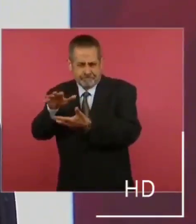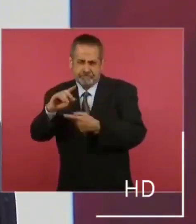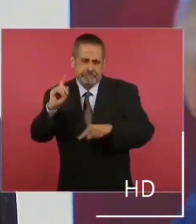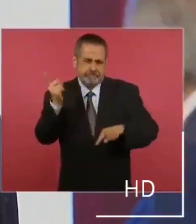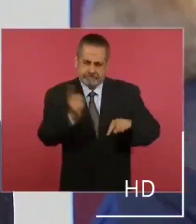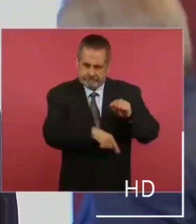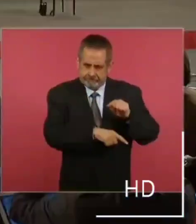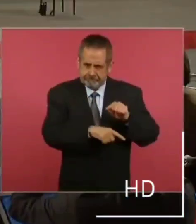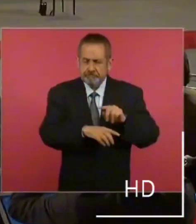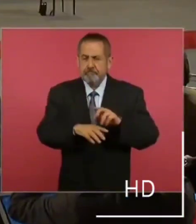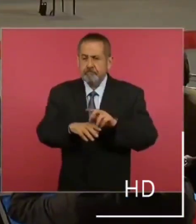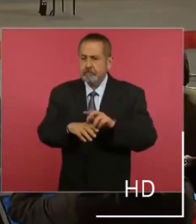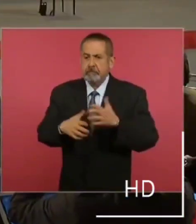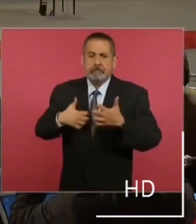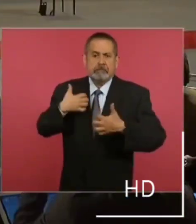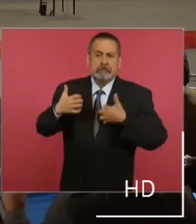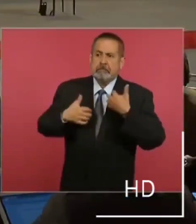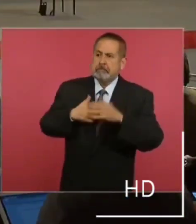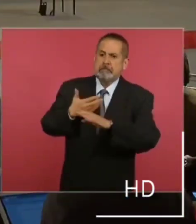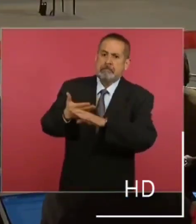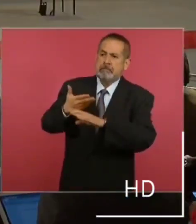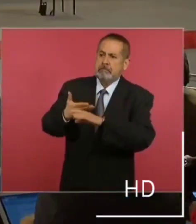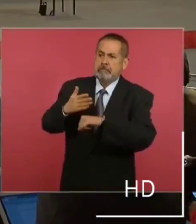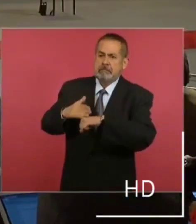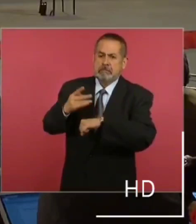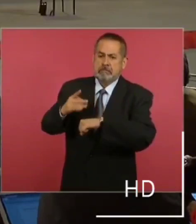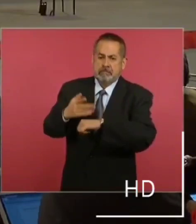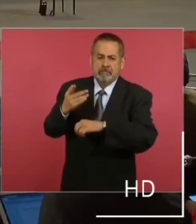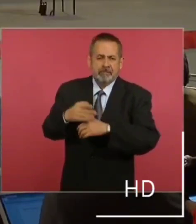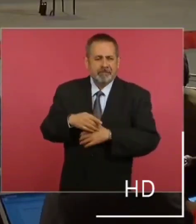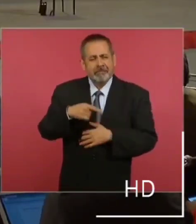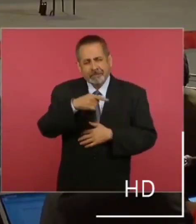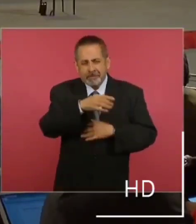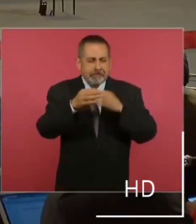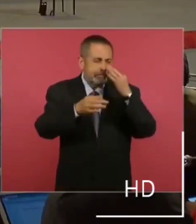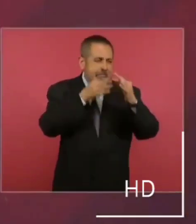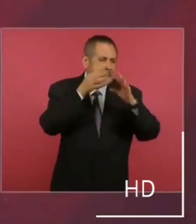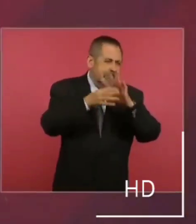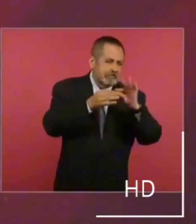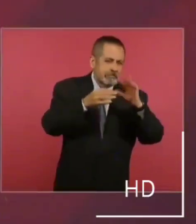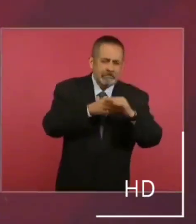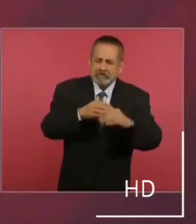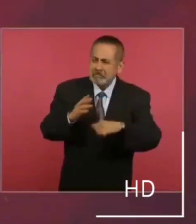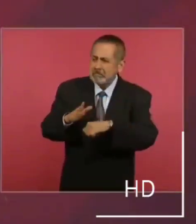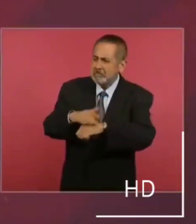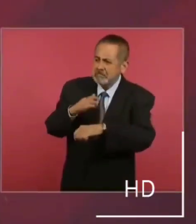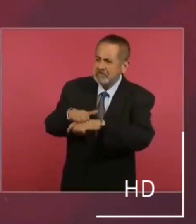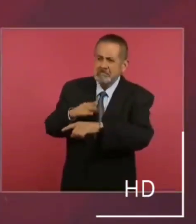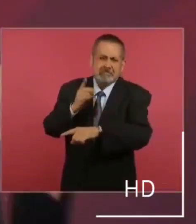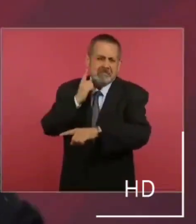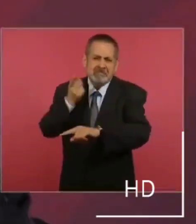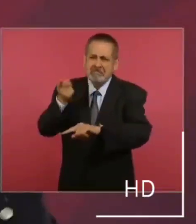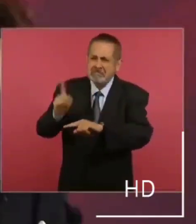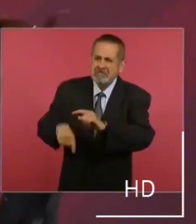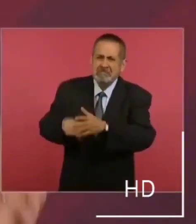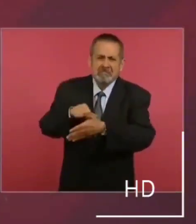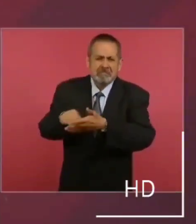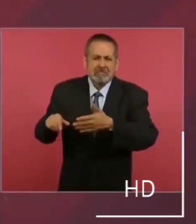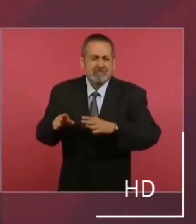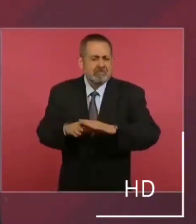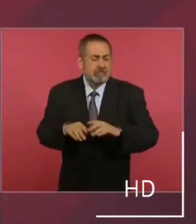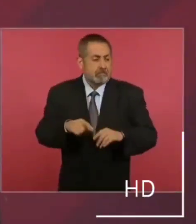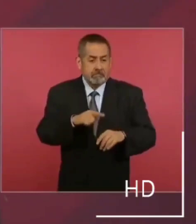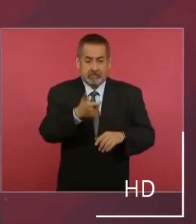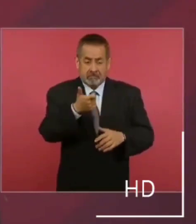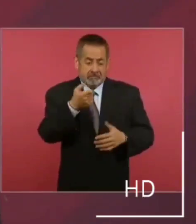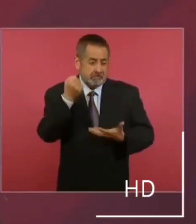centro del debate esta semana estuvo en la cancelación de los 13 fideicomisos del Poder Judicial, que suman